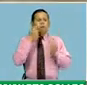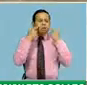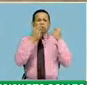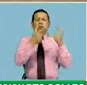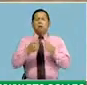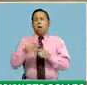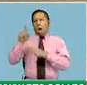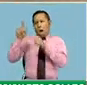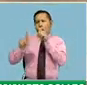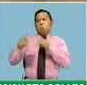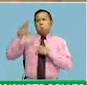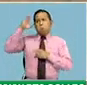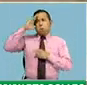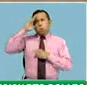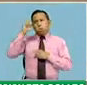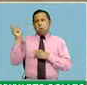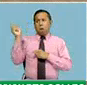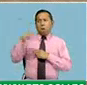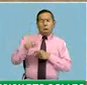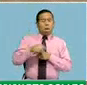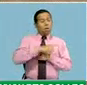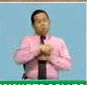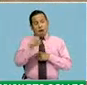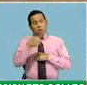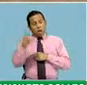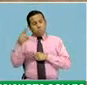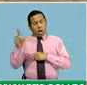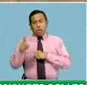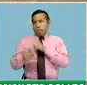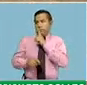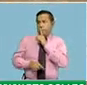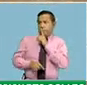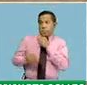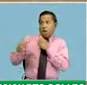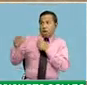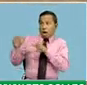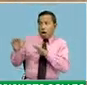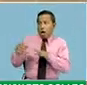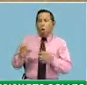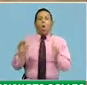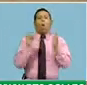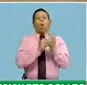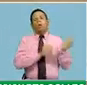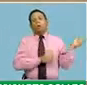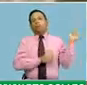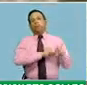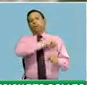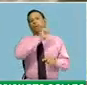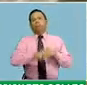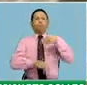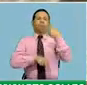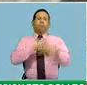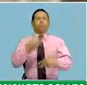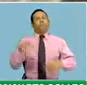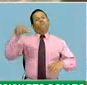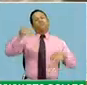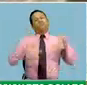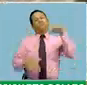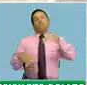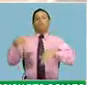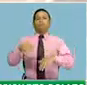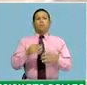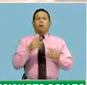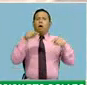policías, pero dice que salga, pero después pasa una a dos horas y otra vez se viene a bañar. En lo que va del año ya van casi